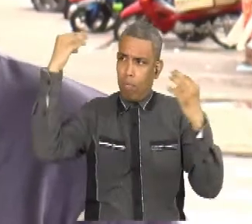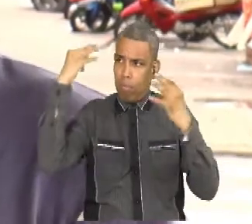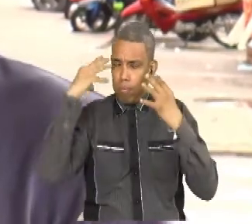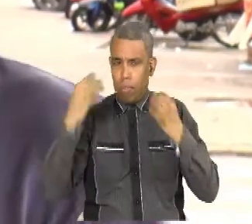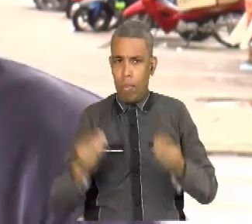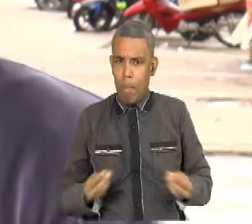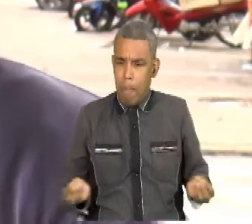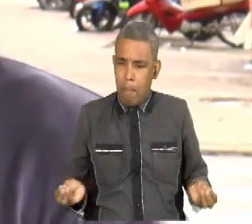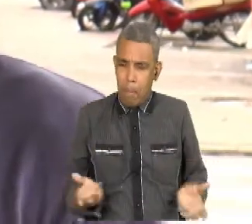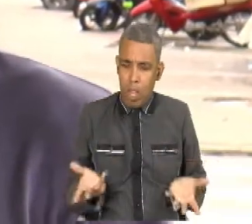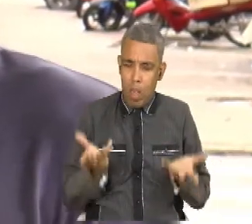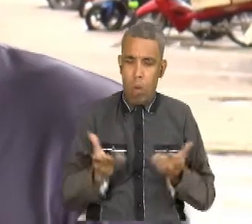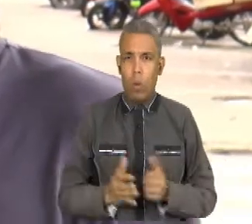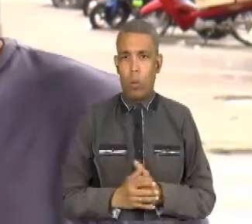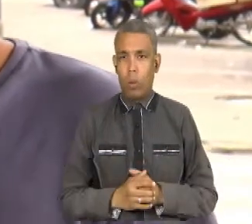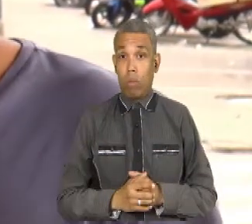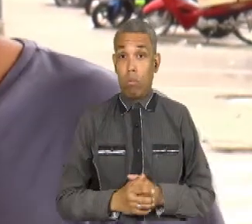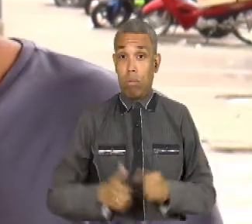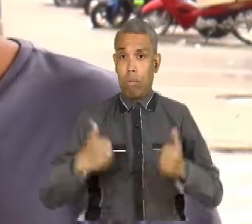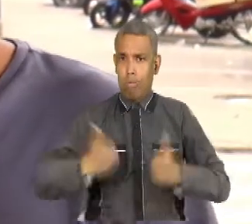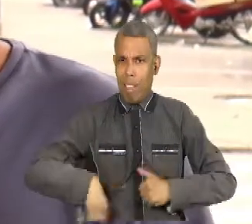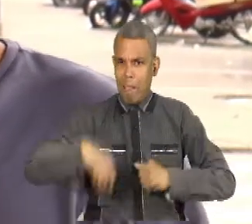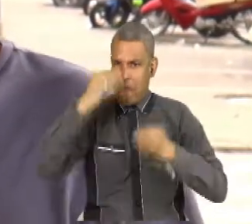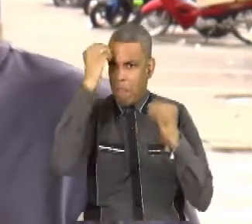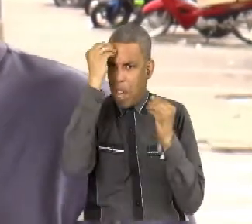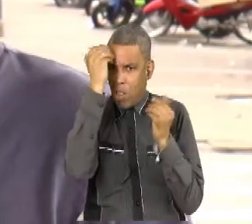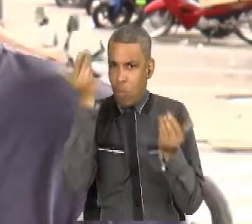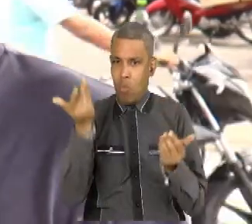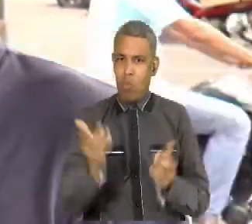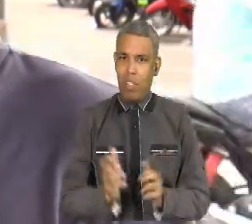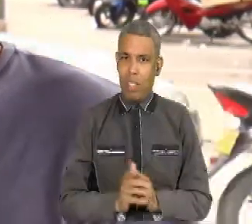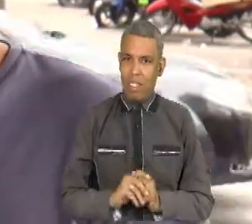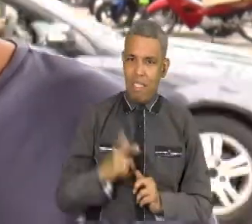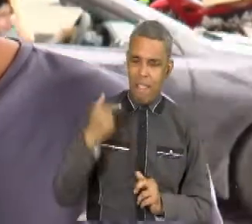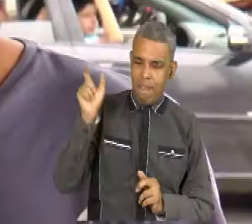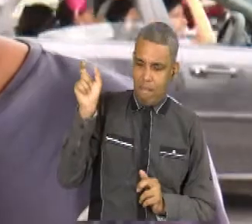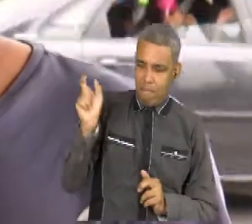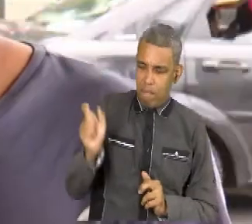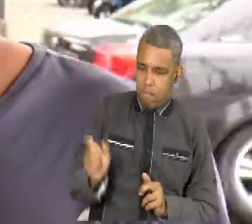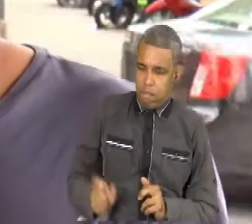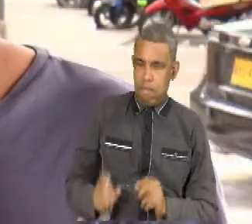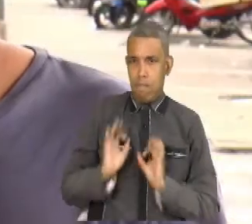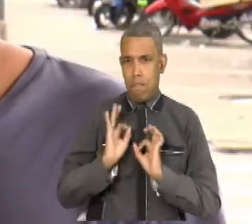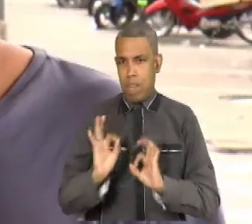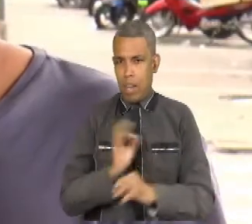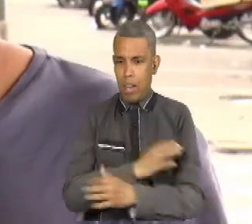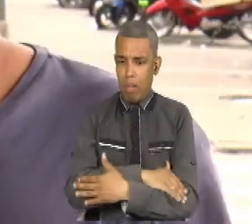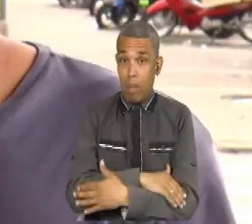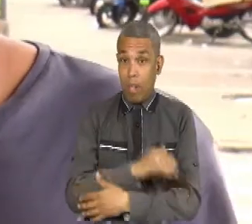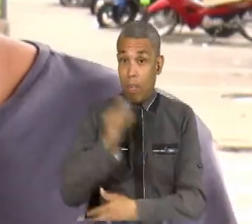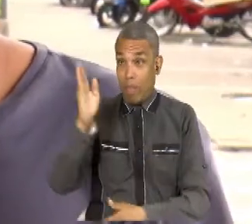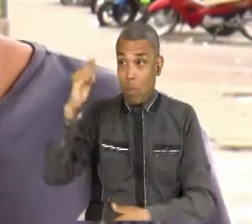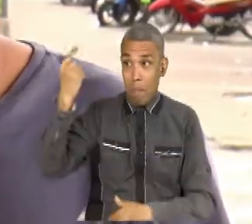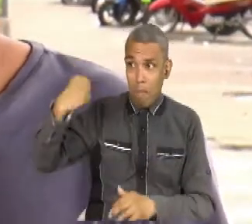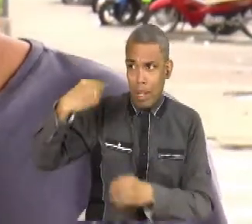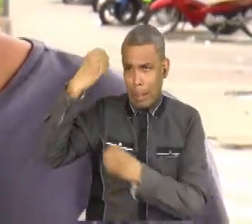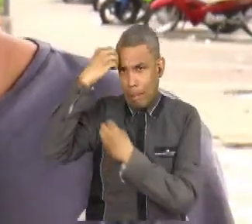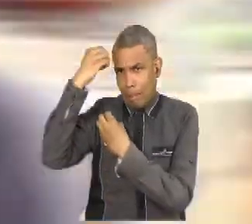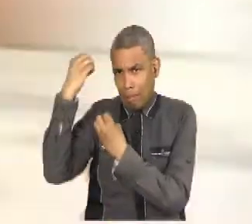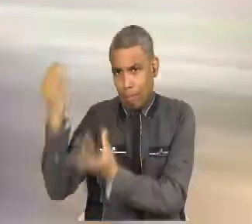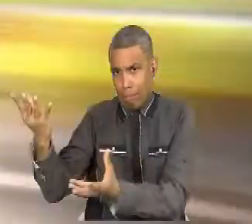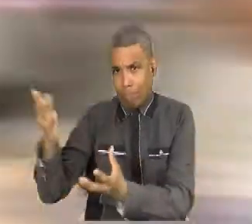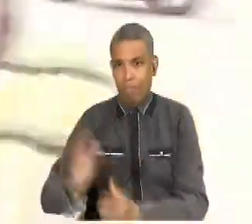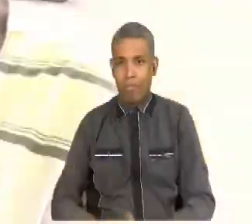ser una bella persona, estar en buenos caminos, seguirle a Él y obedecerle en todas sus